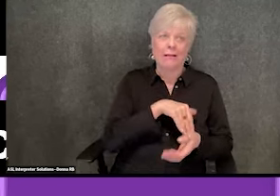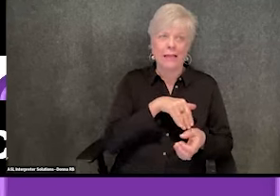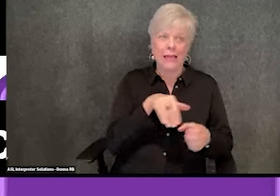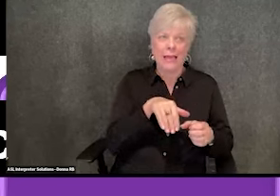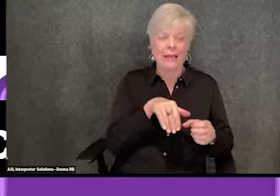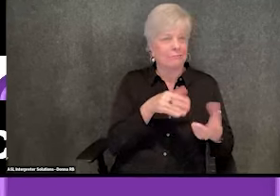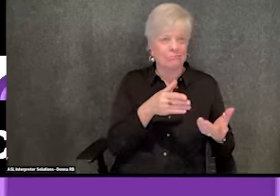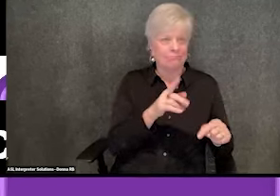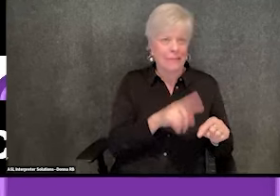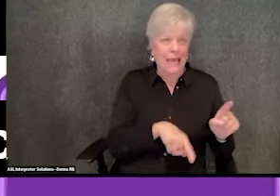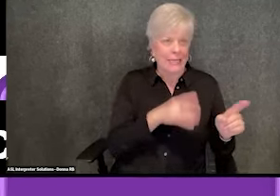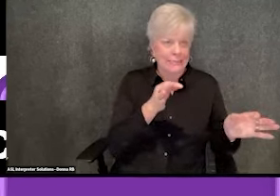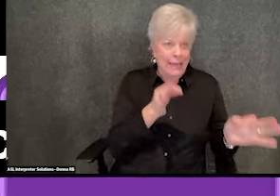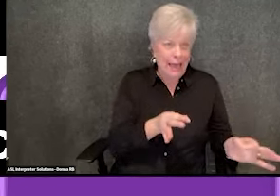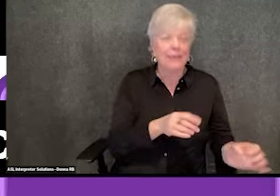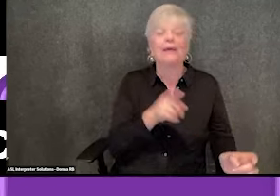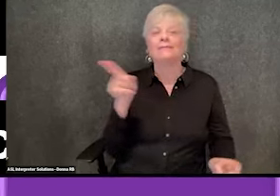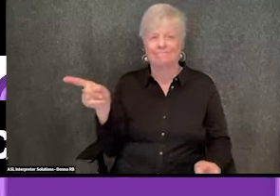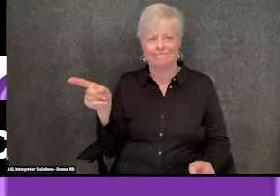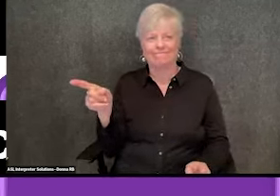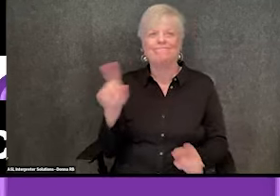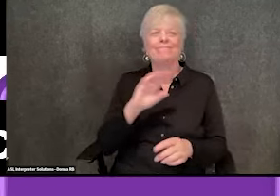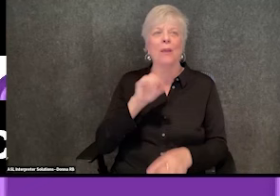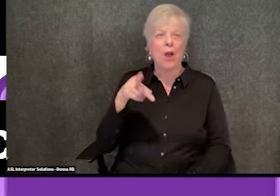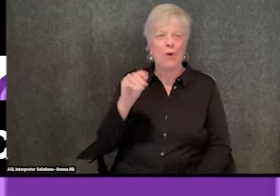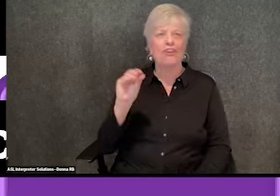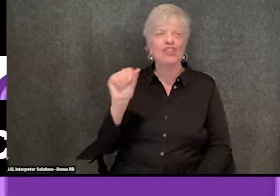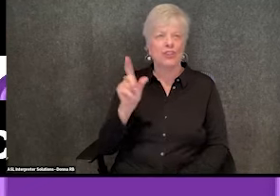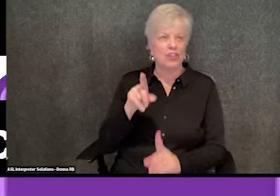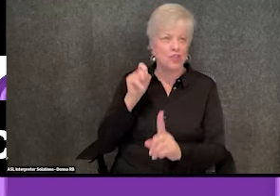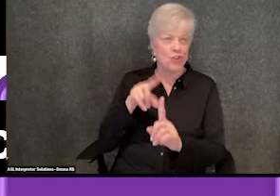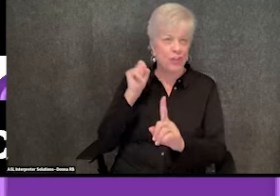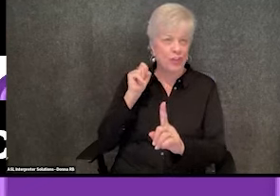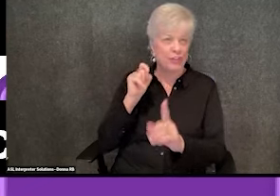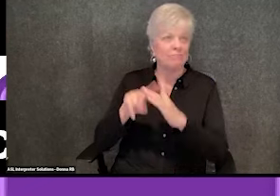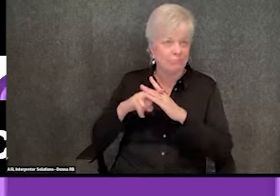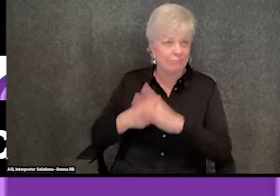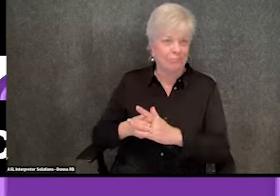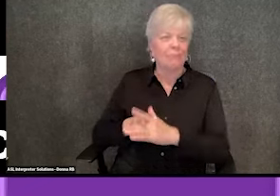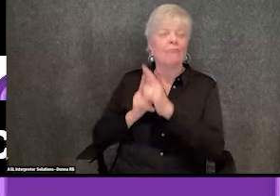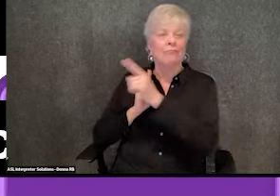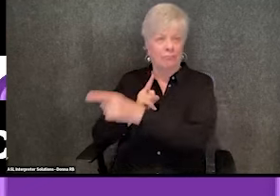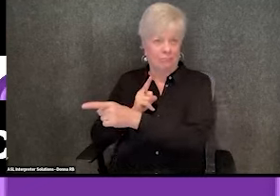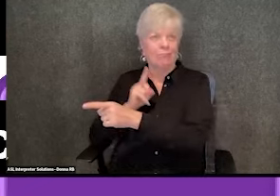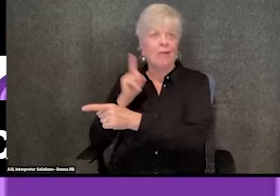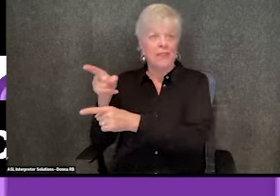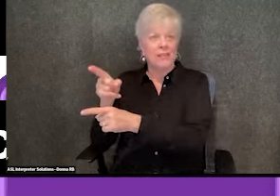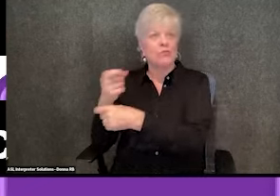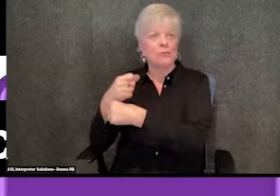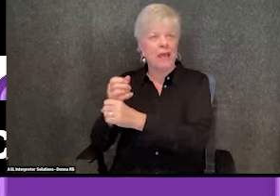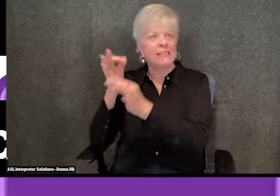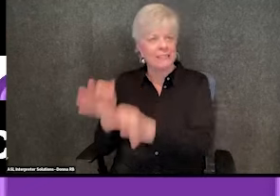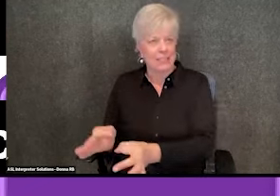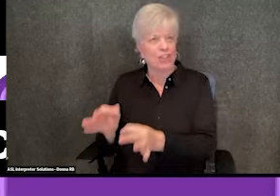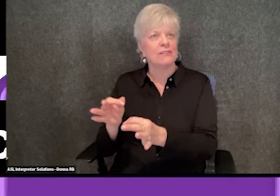el equipo médico, si los médicos deciden en ese momento, sí, en este caso, la persona,